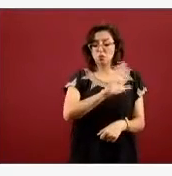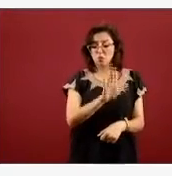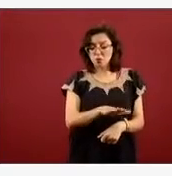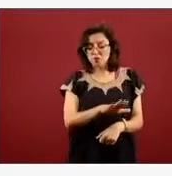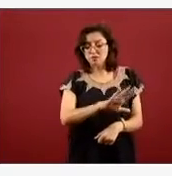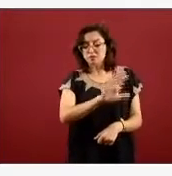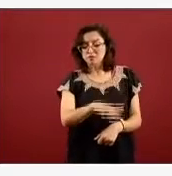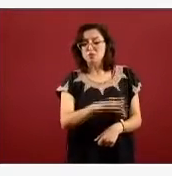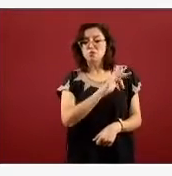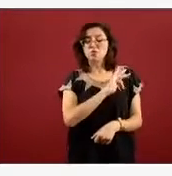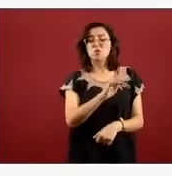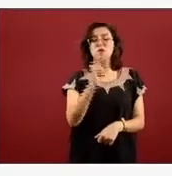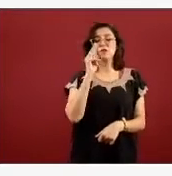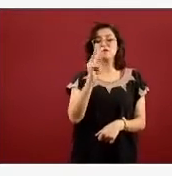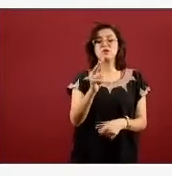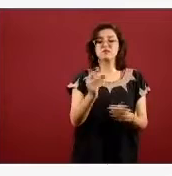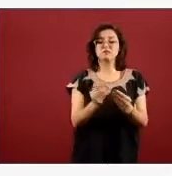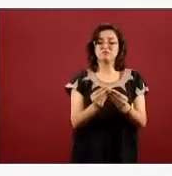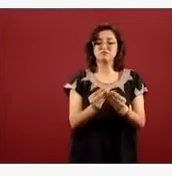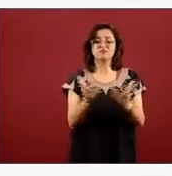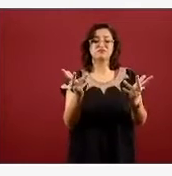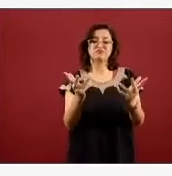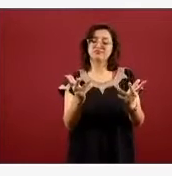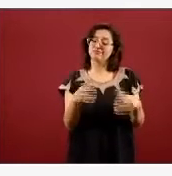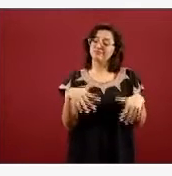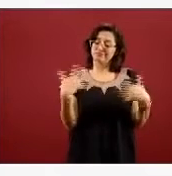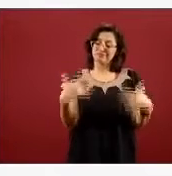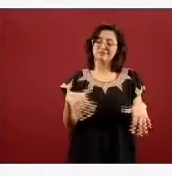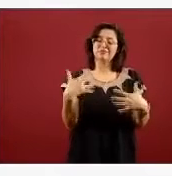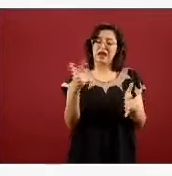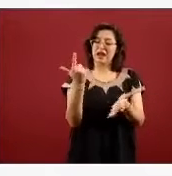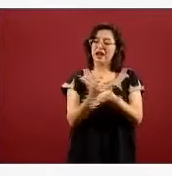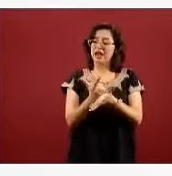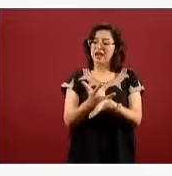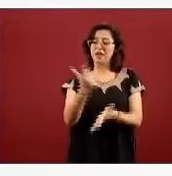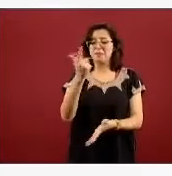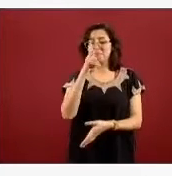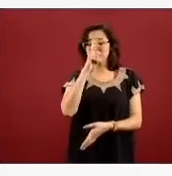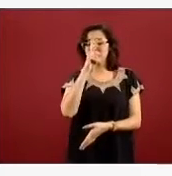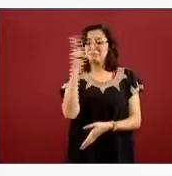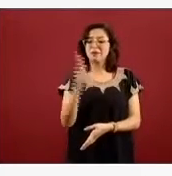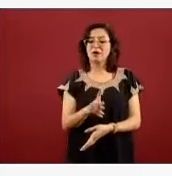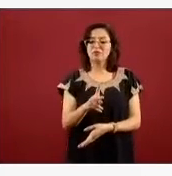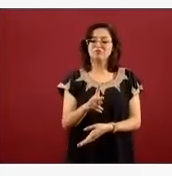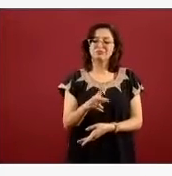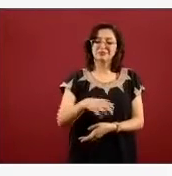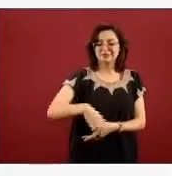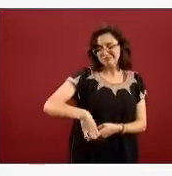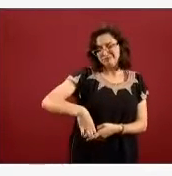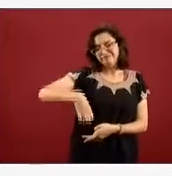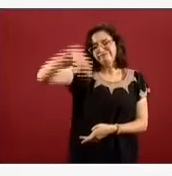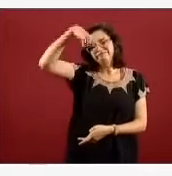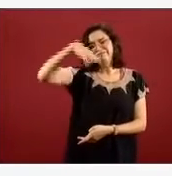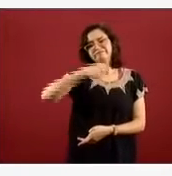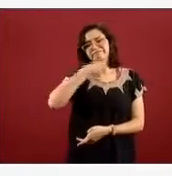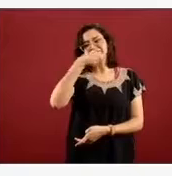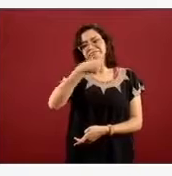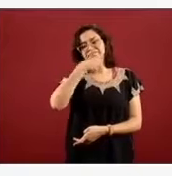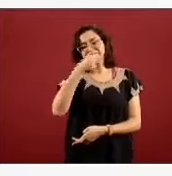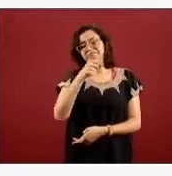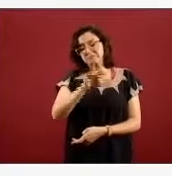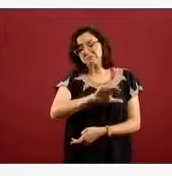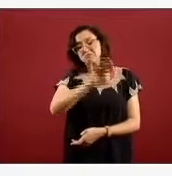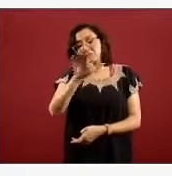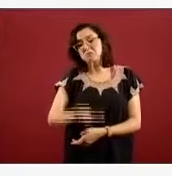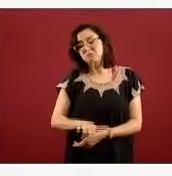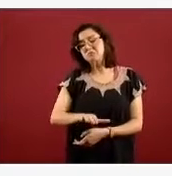sí vemos claramente una tendencia bastante marcada a, en la medida que se incrementa la edad, el riesgo de